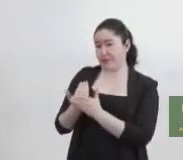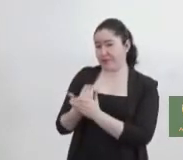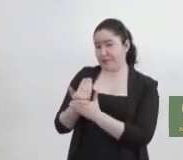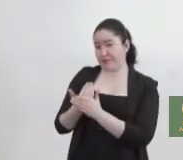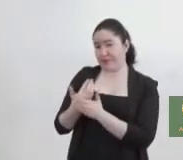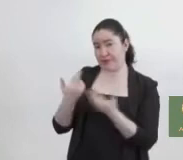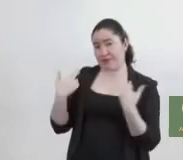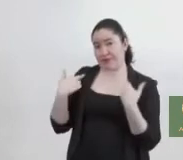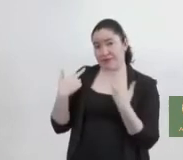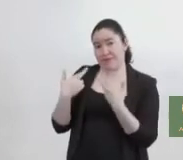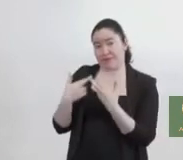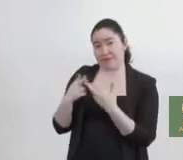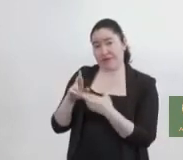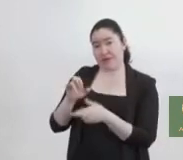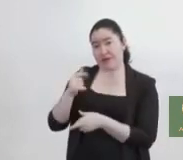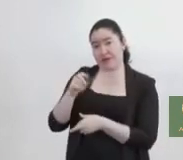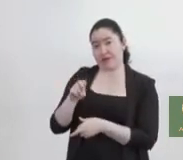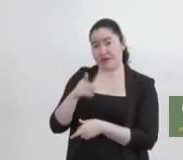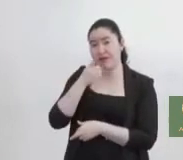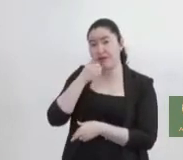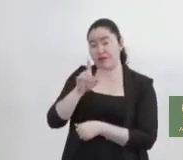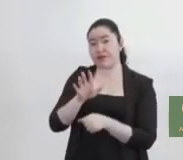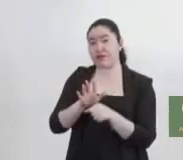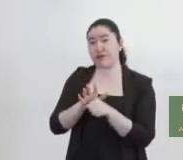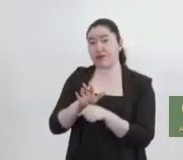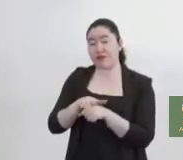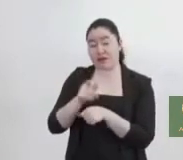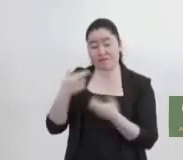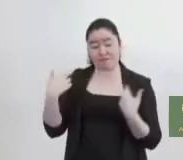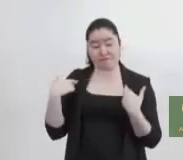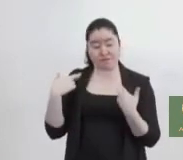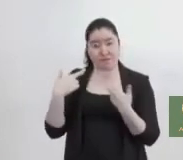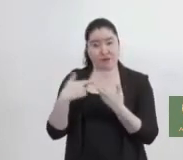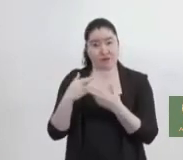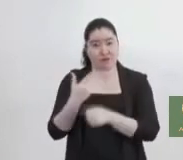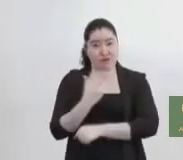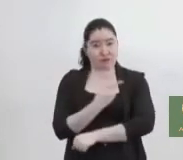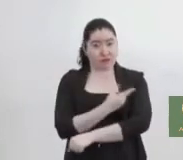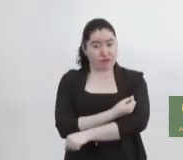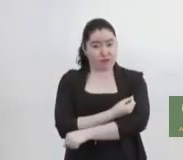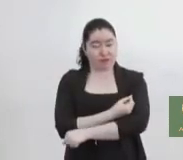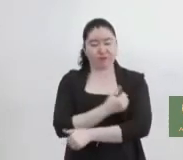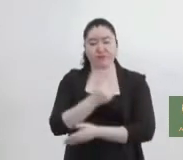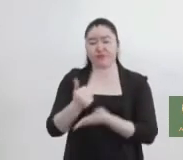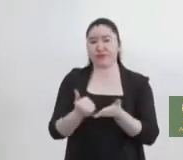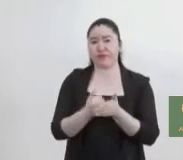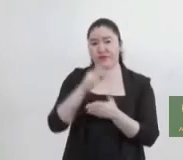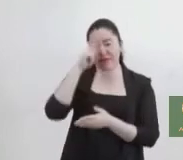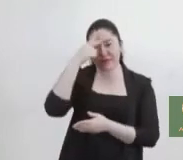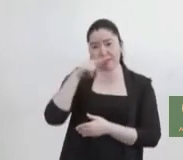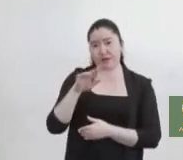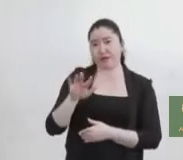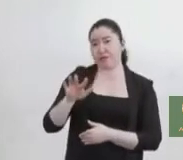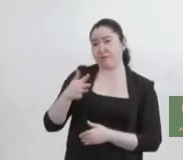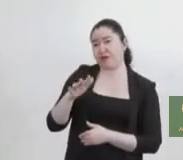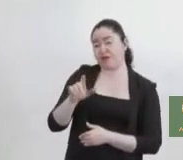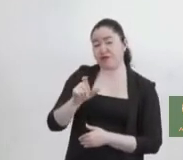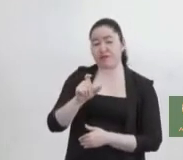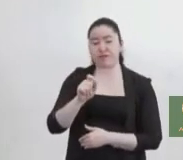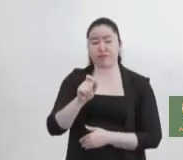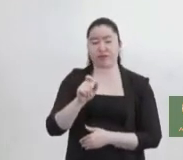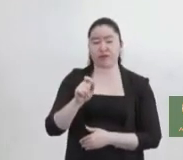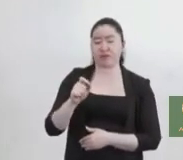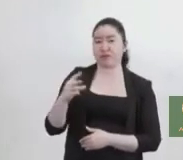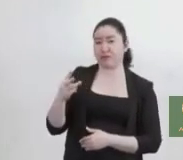del calendario que ya tienen para la inmunización de profesores. En el caso de la Ciudad de México tocaría alrededor del 20 al 23 de